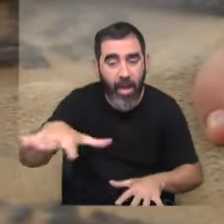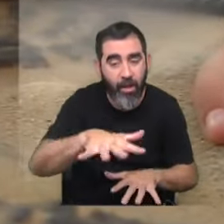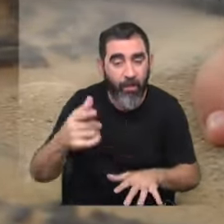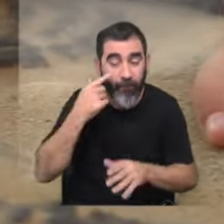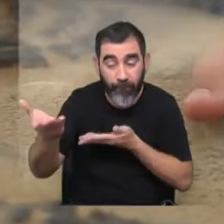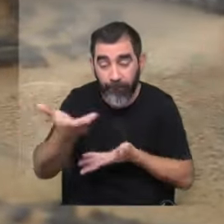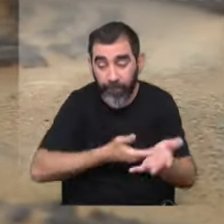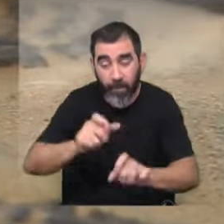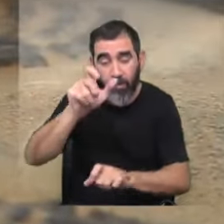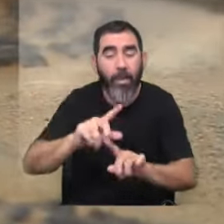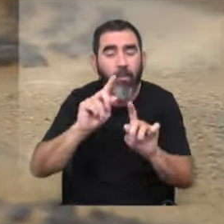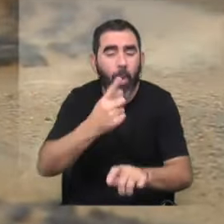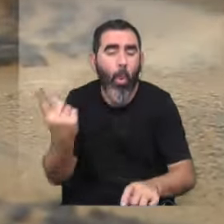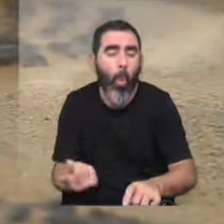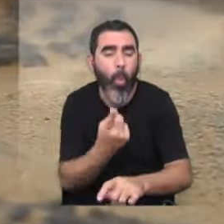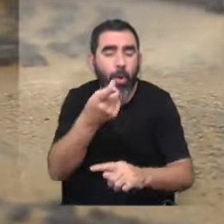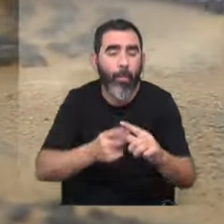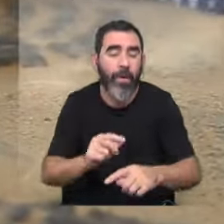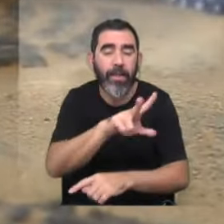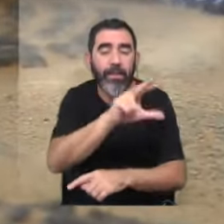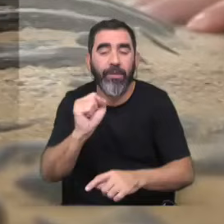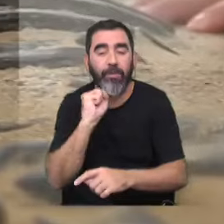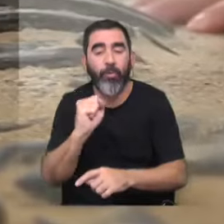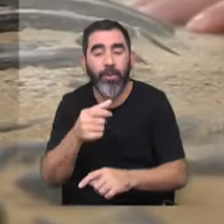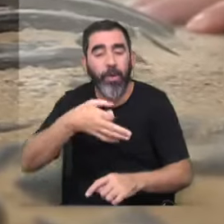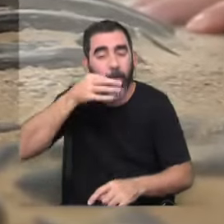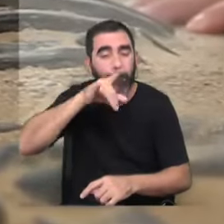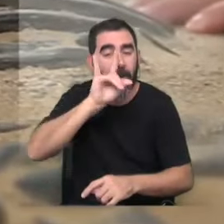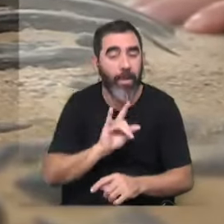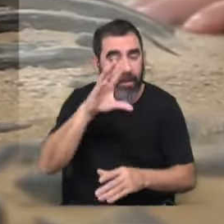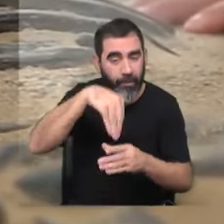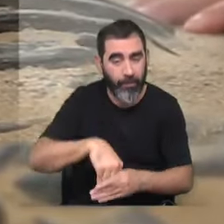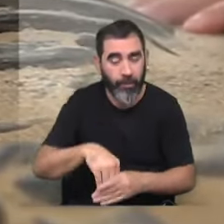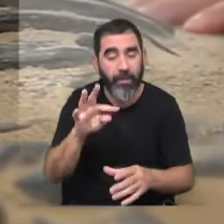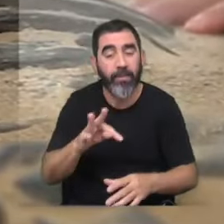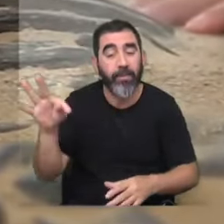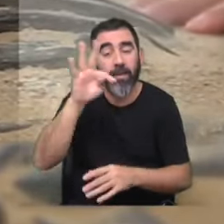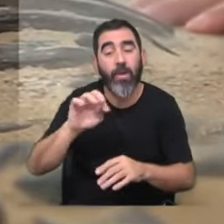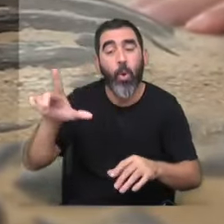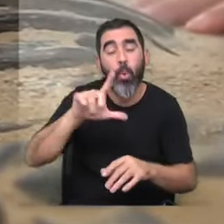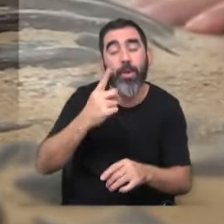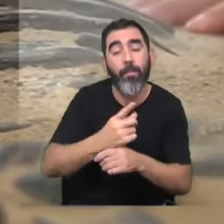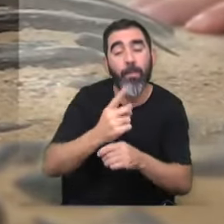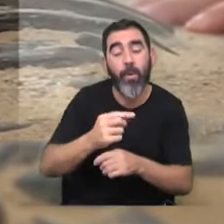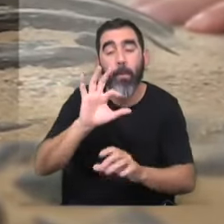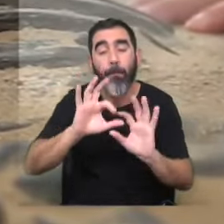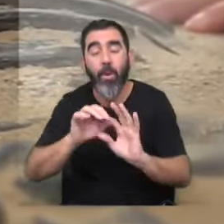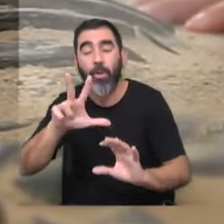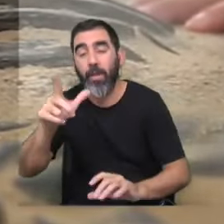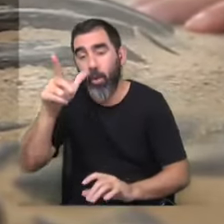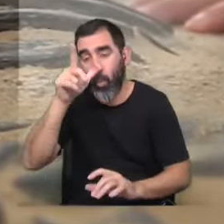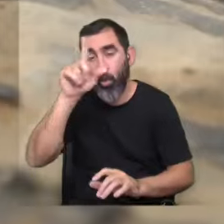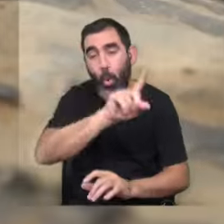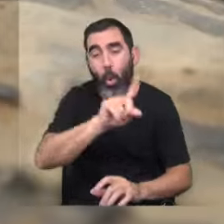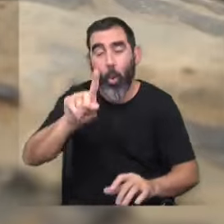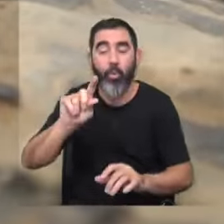personas. También dura 1 hora y media, cuesta 300 pesos con merienda incluida. Este taller se desarrolla lunes 1 y miércoles 3 de julio a las